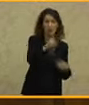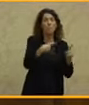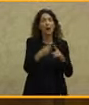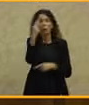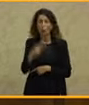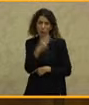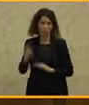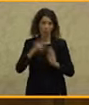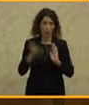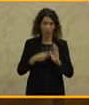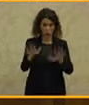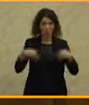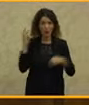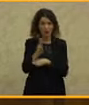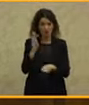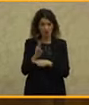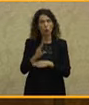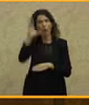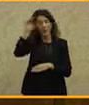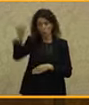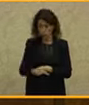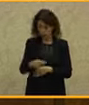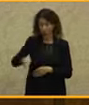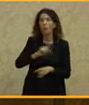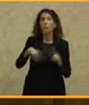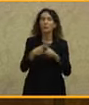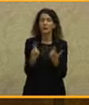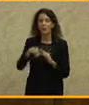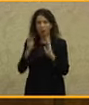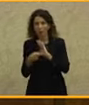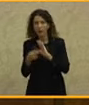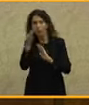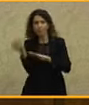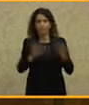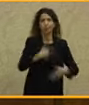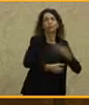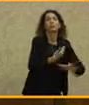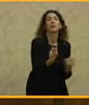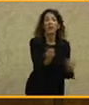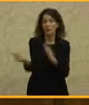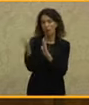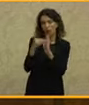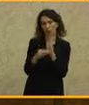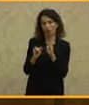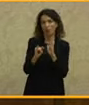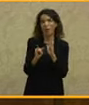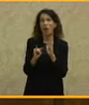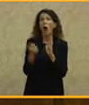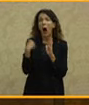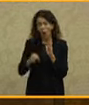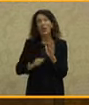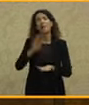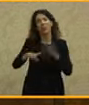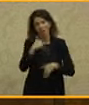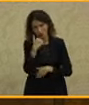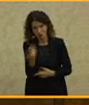nuestro compromiso desde el Parlamento a escucharos y a llevar a las leyes las necesidades que sigue teniendo, aunque se ha avanzado, es verdad,